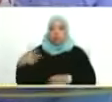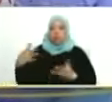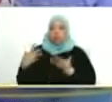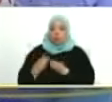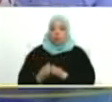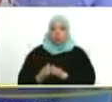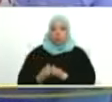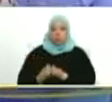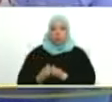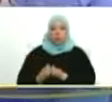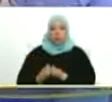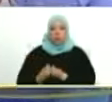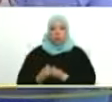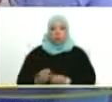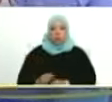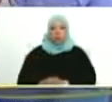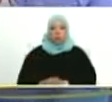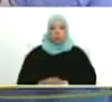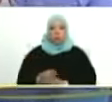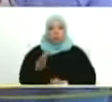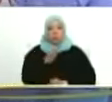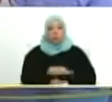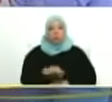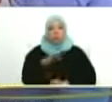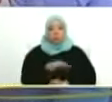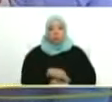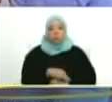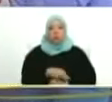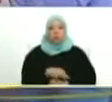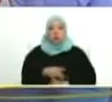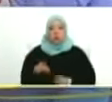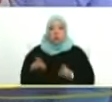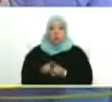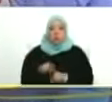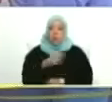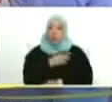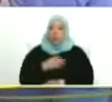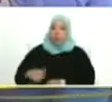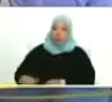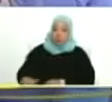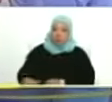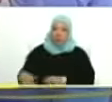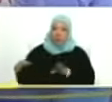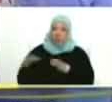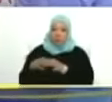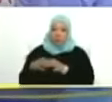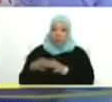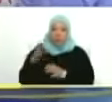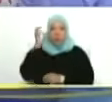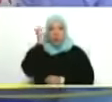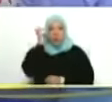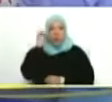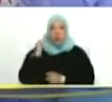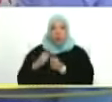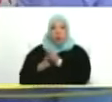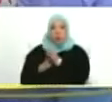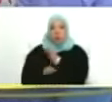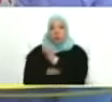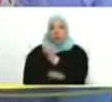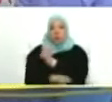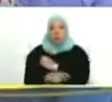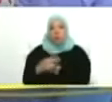acompañan la señora Marjorie Moreno, presidenta de la Fundación Base de Misiones, Régulo La